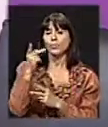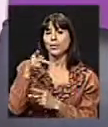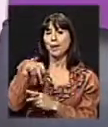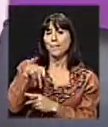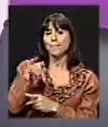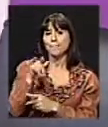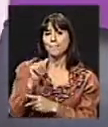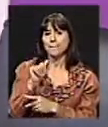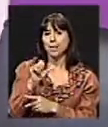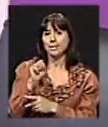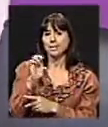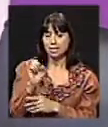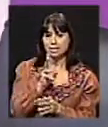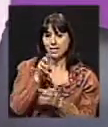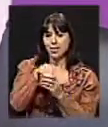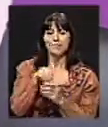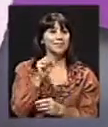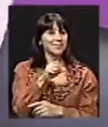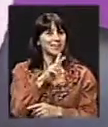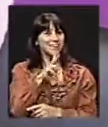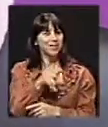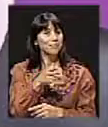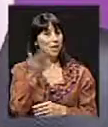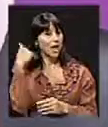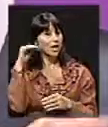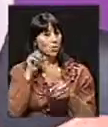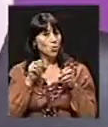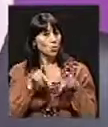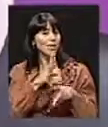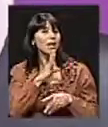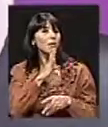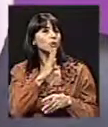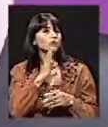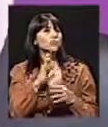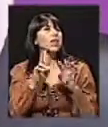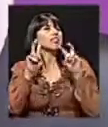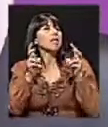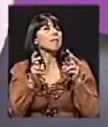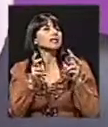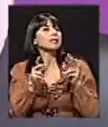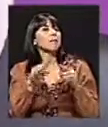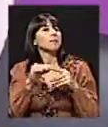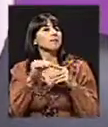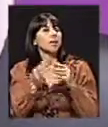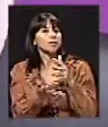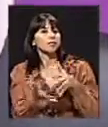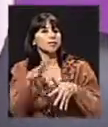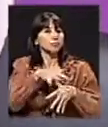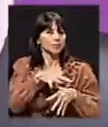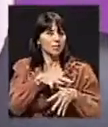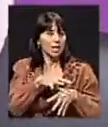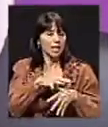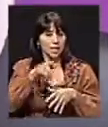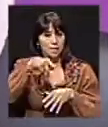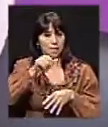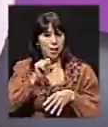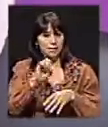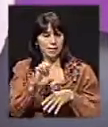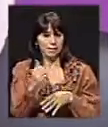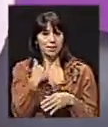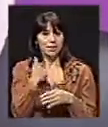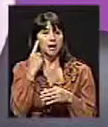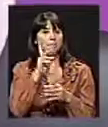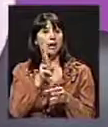En esa ocasión conversamos sobre las prioridades que iba a tener el PACE en el año que probablemente era la oportunidad para meter de lleno los